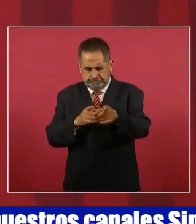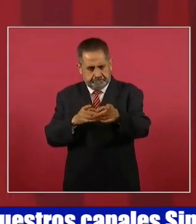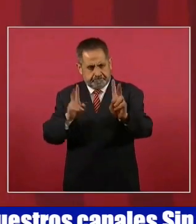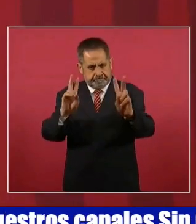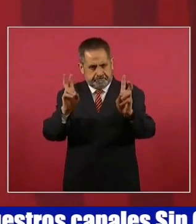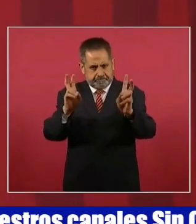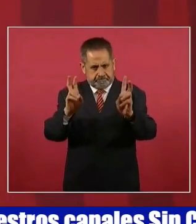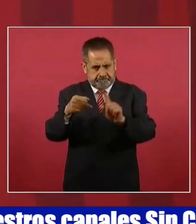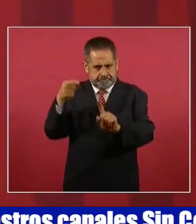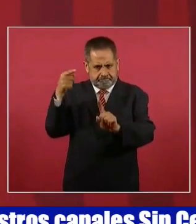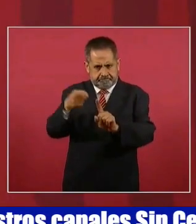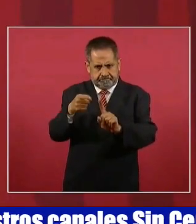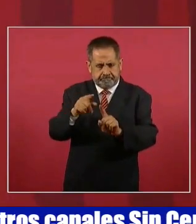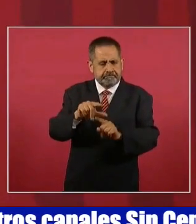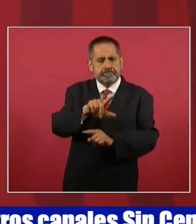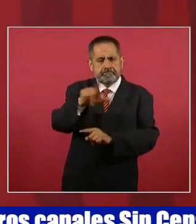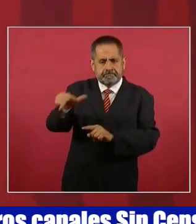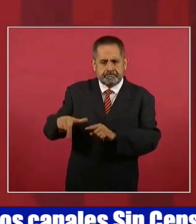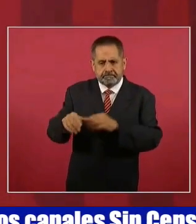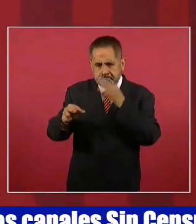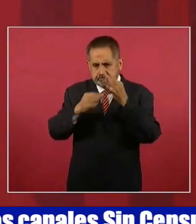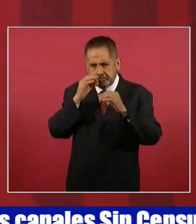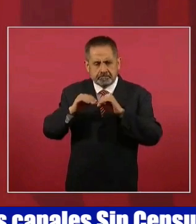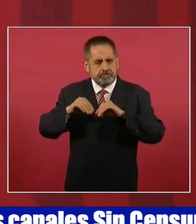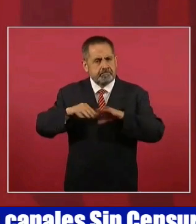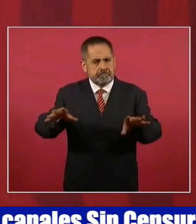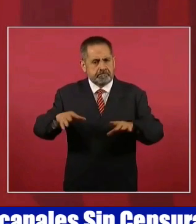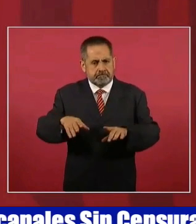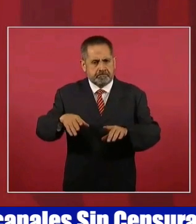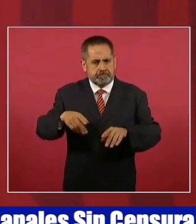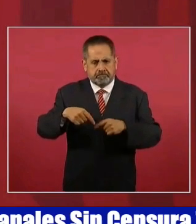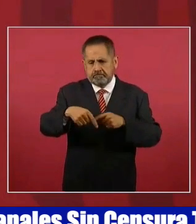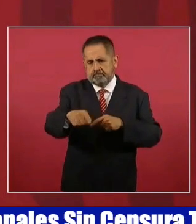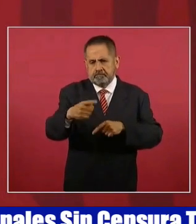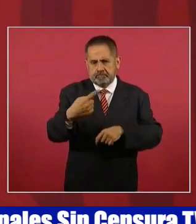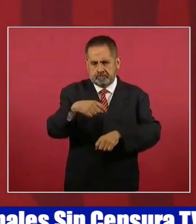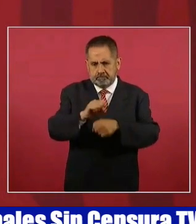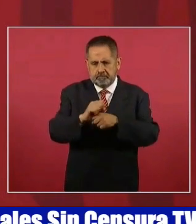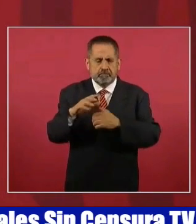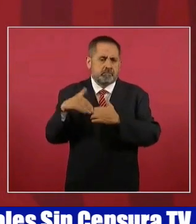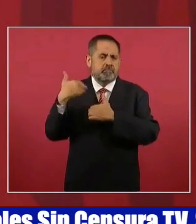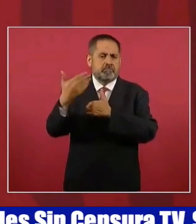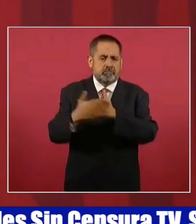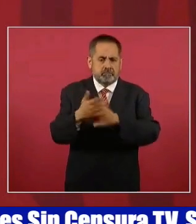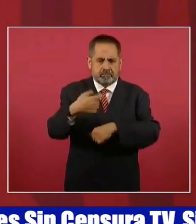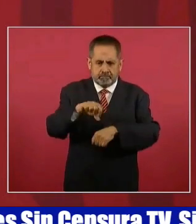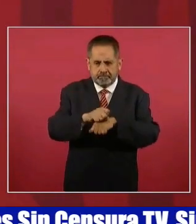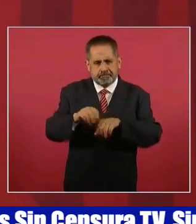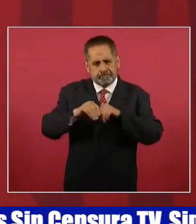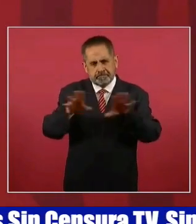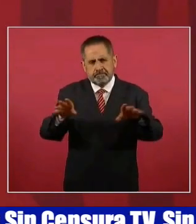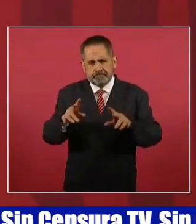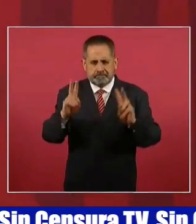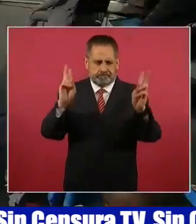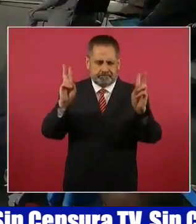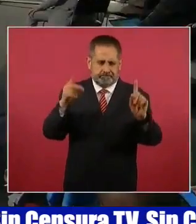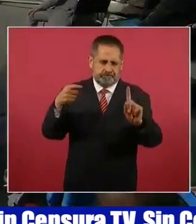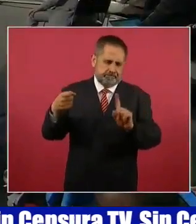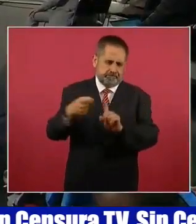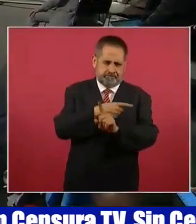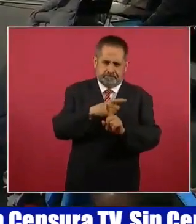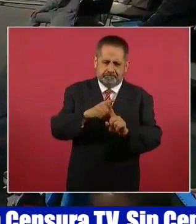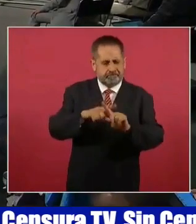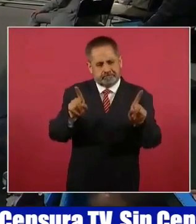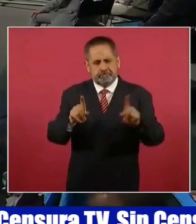vamos, le cayó como anillo al dedo, en definitiva. Y a mí me llama mucho la